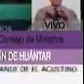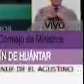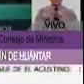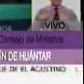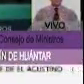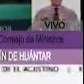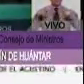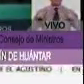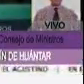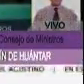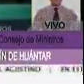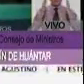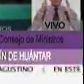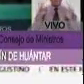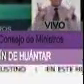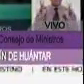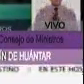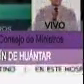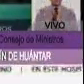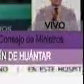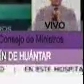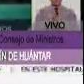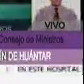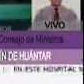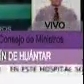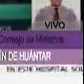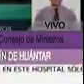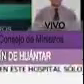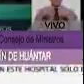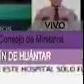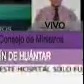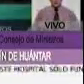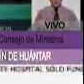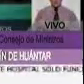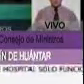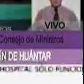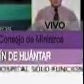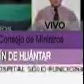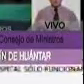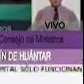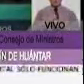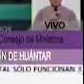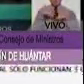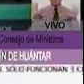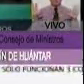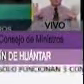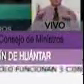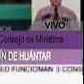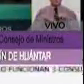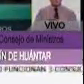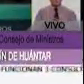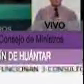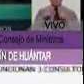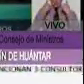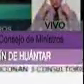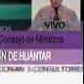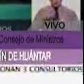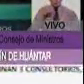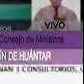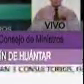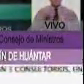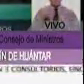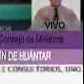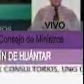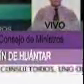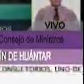hotel. Fue una reunión formal, pública, dentro del Poder Judicial, y